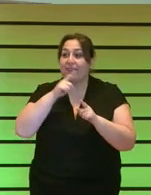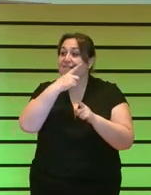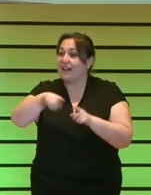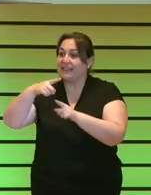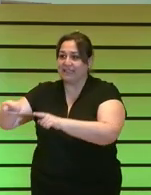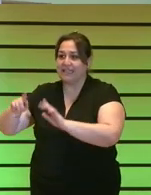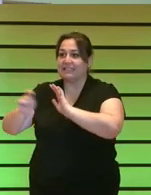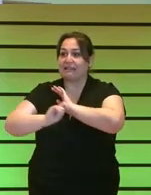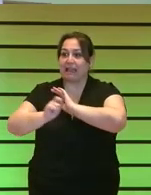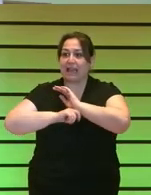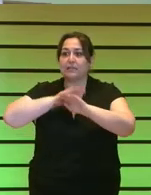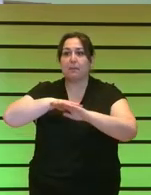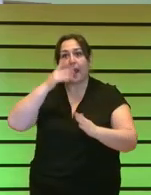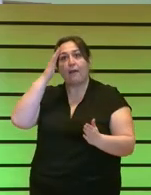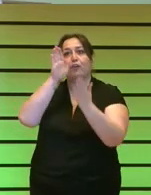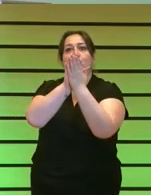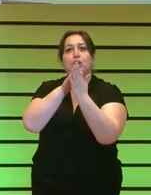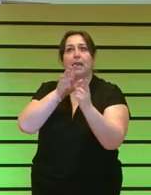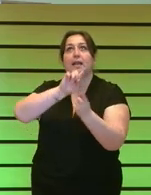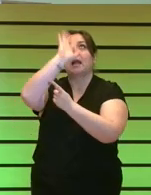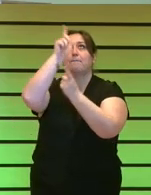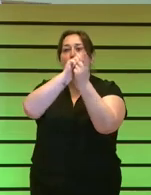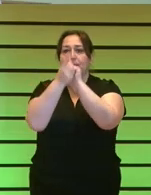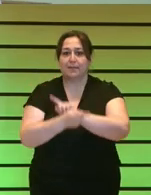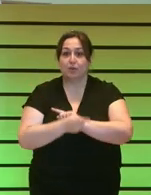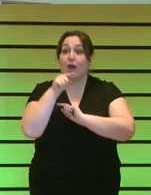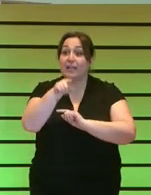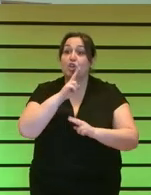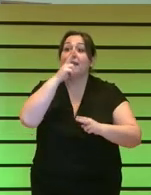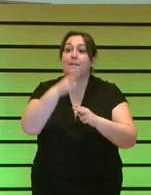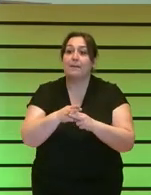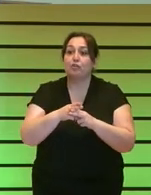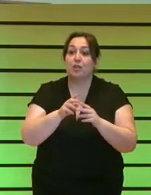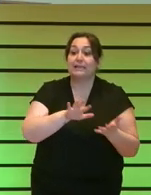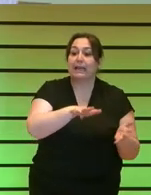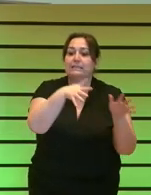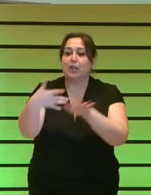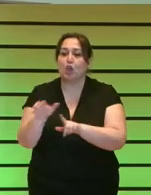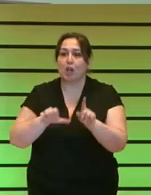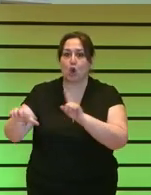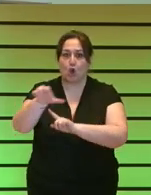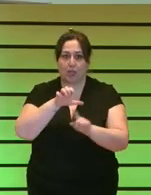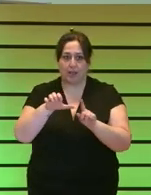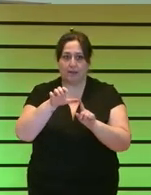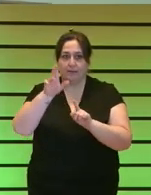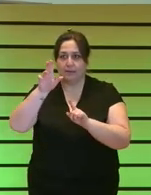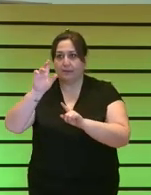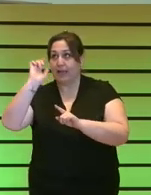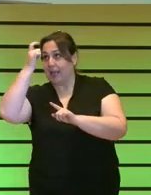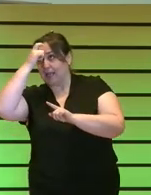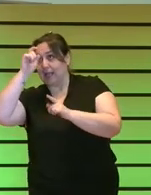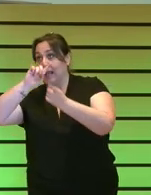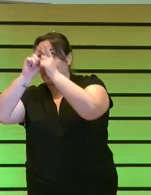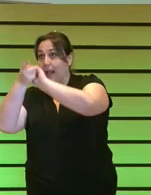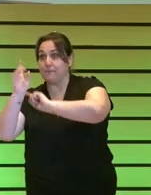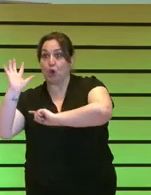cambio climático ya eso le llamamos transición ecológica pero por favor diferenciemos los conceptos cambio climático crisis climática